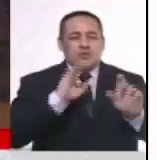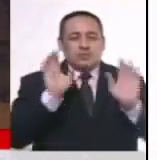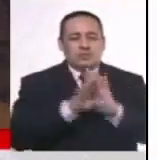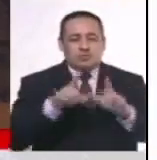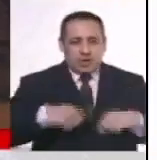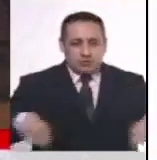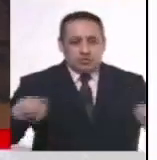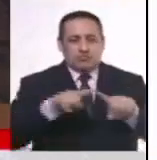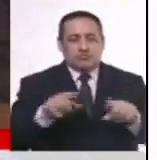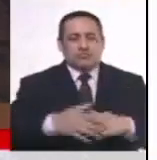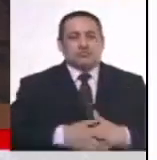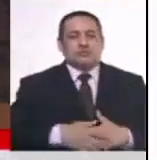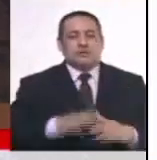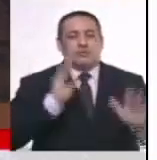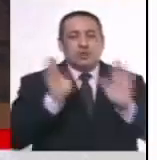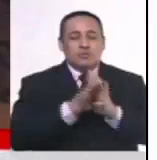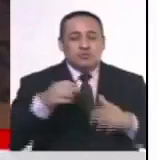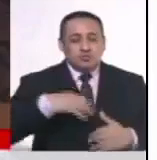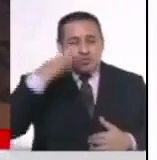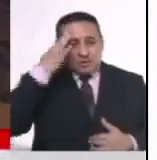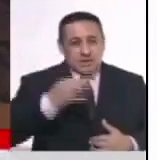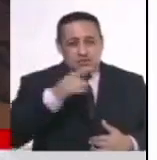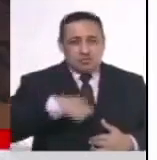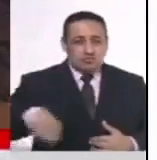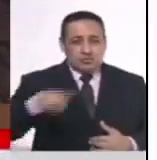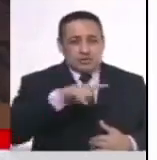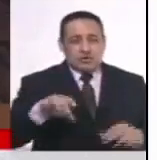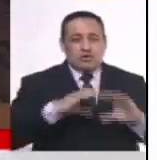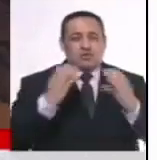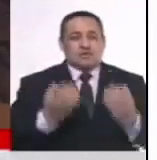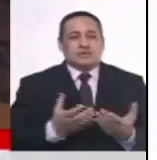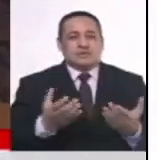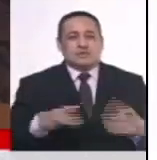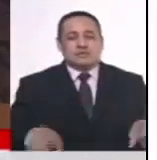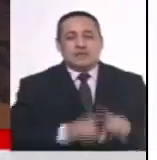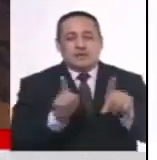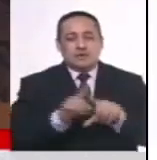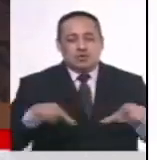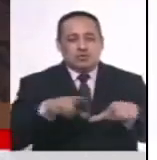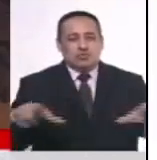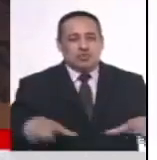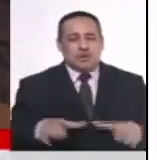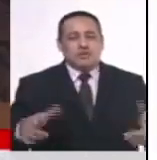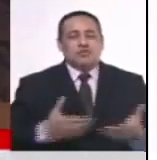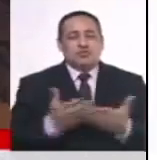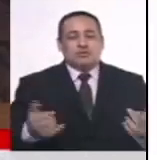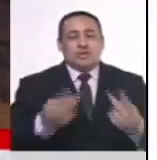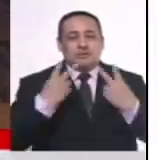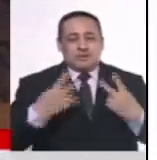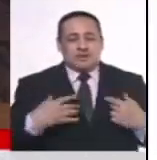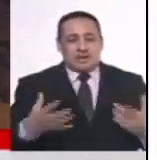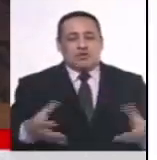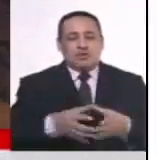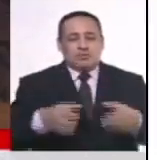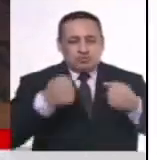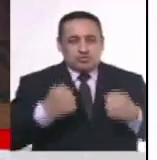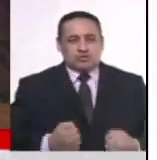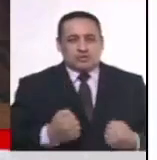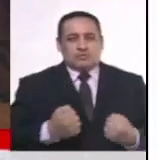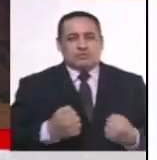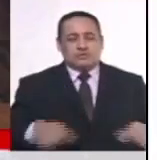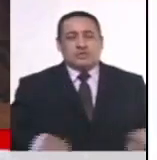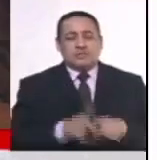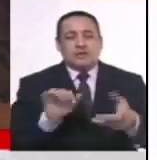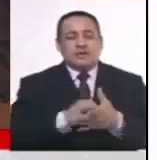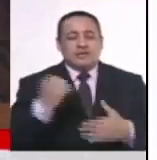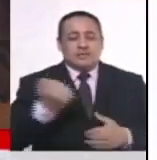todos ustedes. ¿Se imaginan ustedes, colegas congresistas, los escenarios en los que nos posicionaríamos